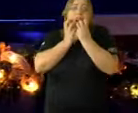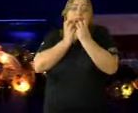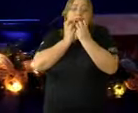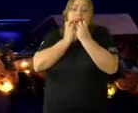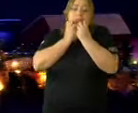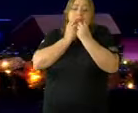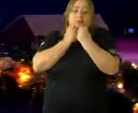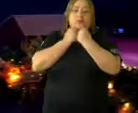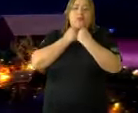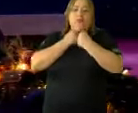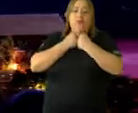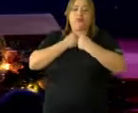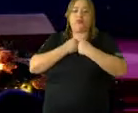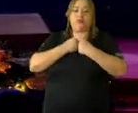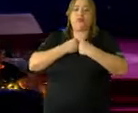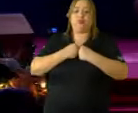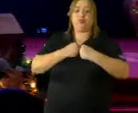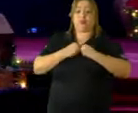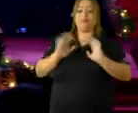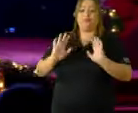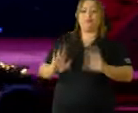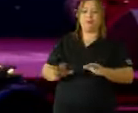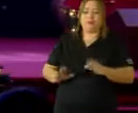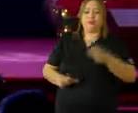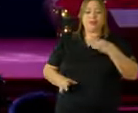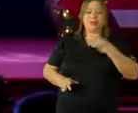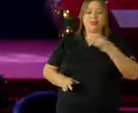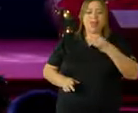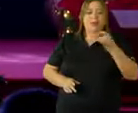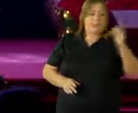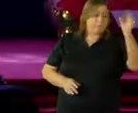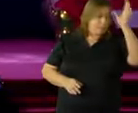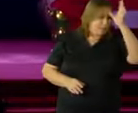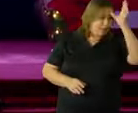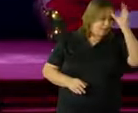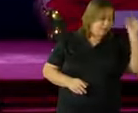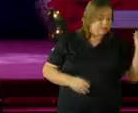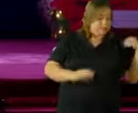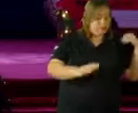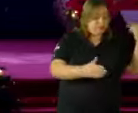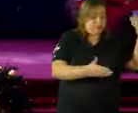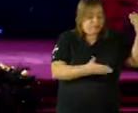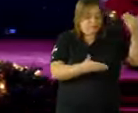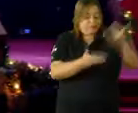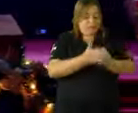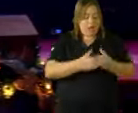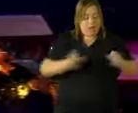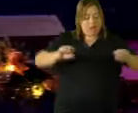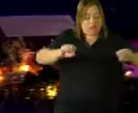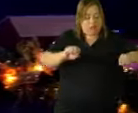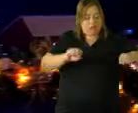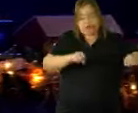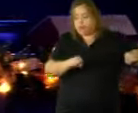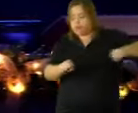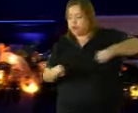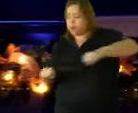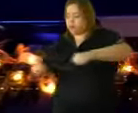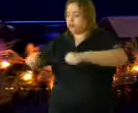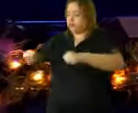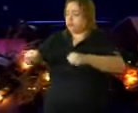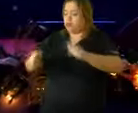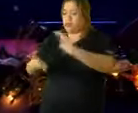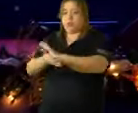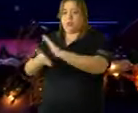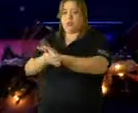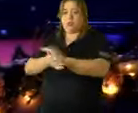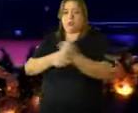portándome un poquito mal, que mi papá llegara a la escuela, y desde que venía por allá yo iba a la Rafael Hernández, desde que venía por la avenida